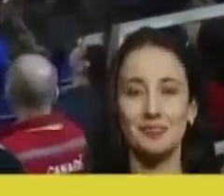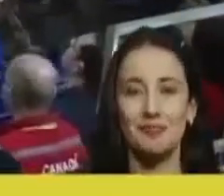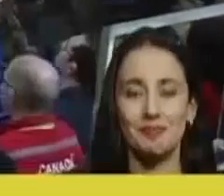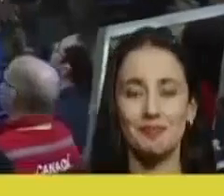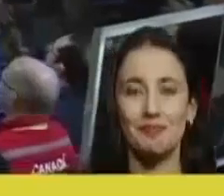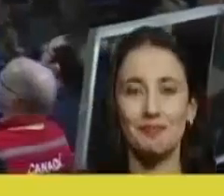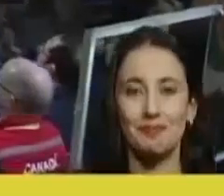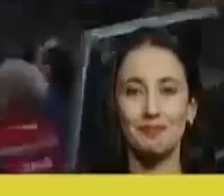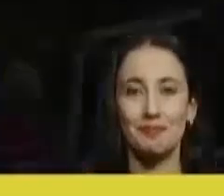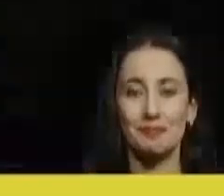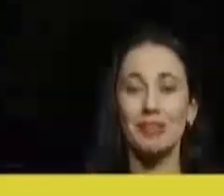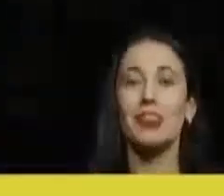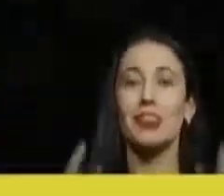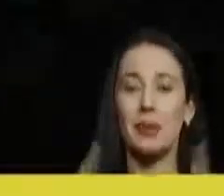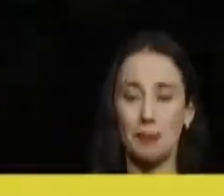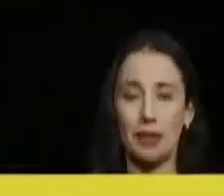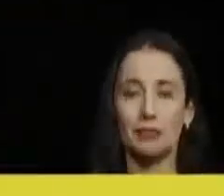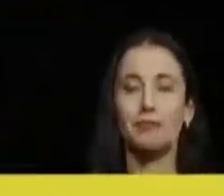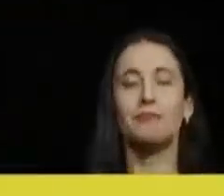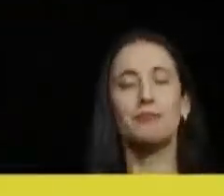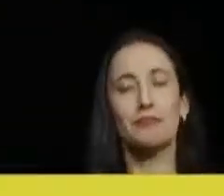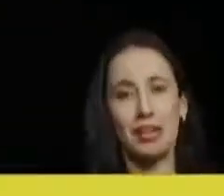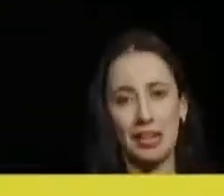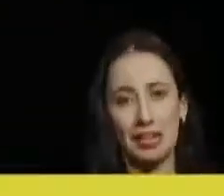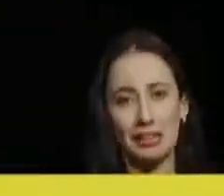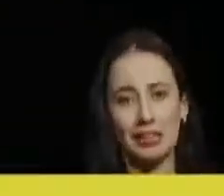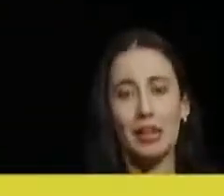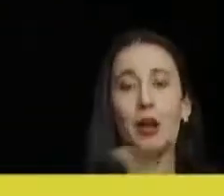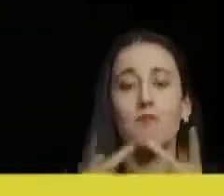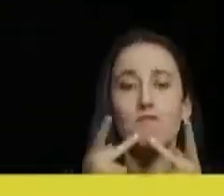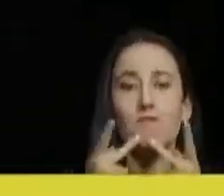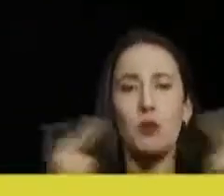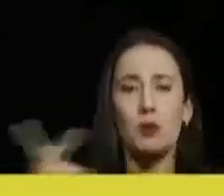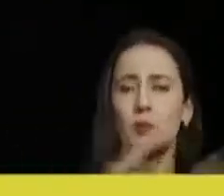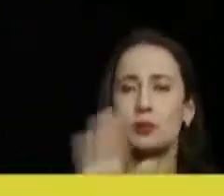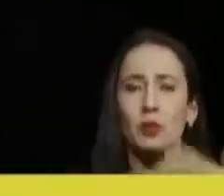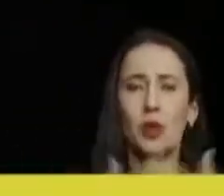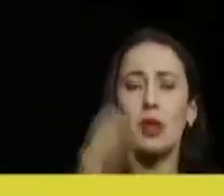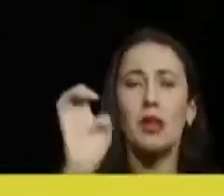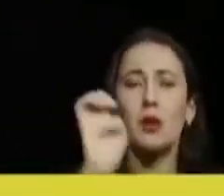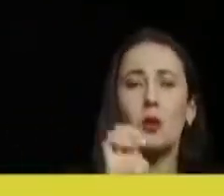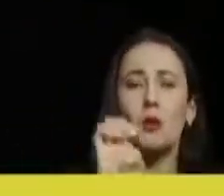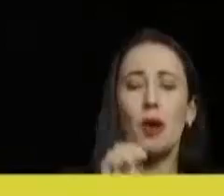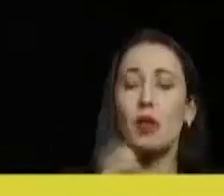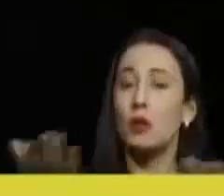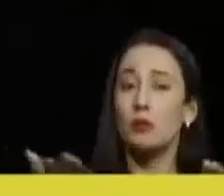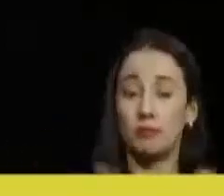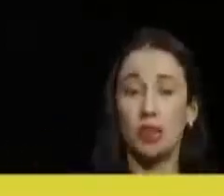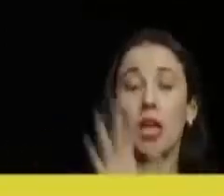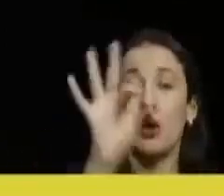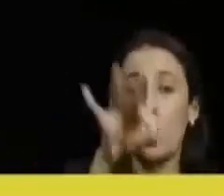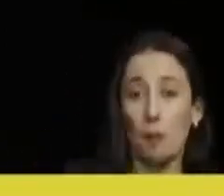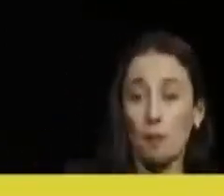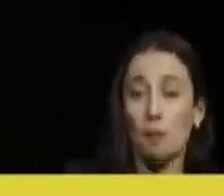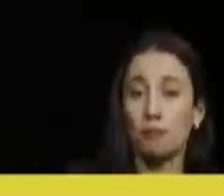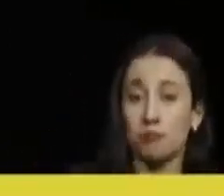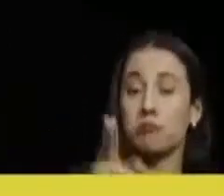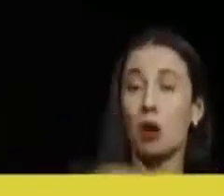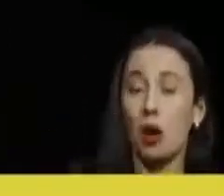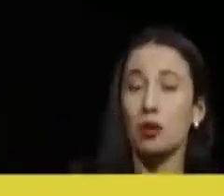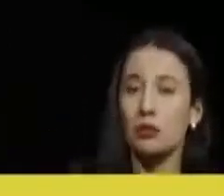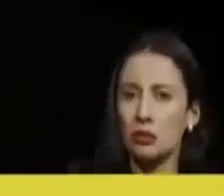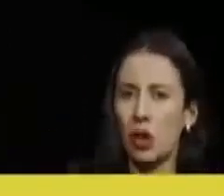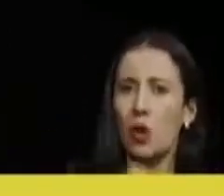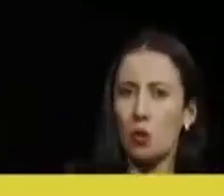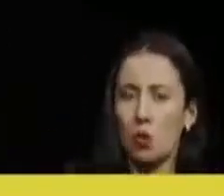Así también queremos felicitar al pueblo ecuatoriano que ha acudido a las urnas de manera segura